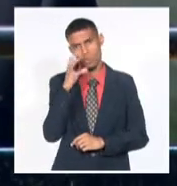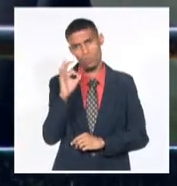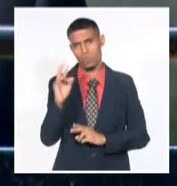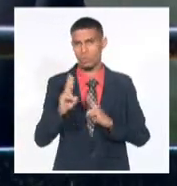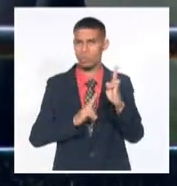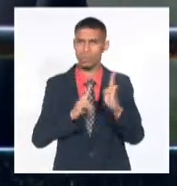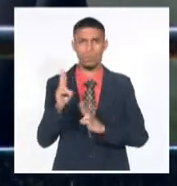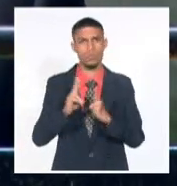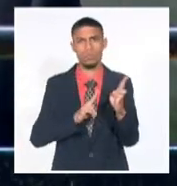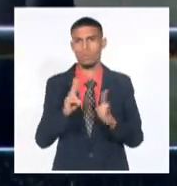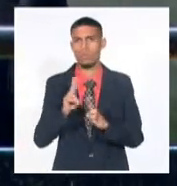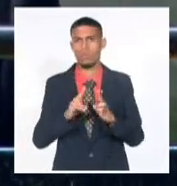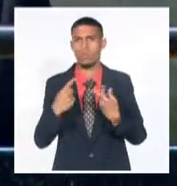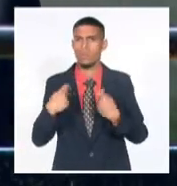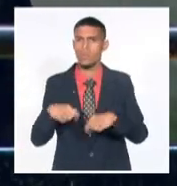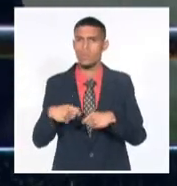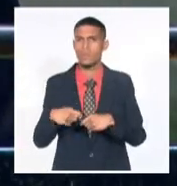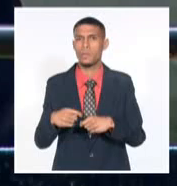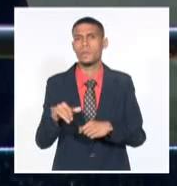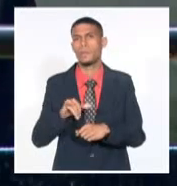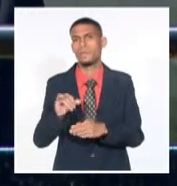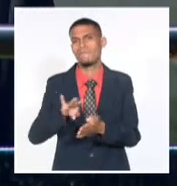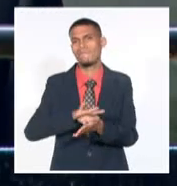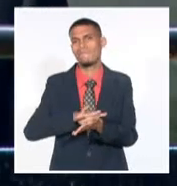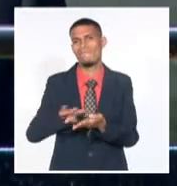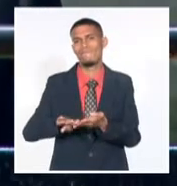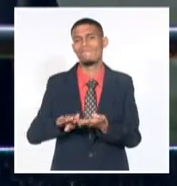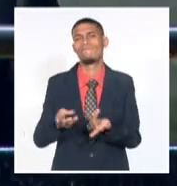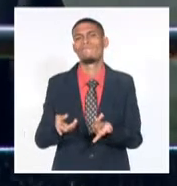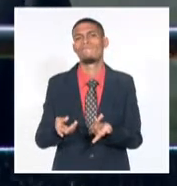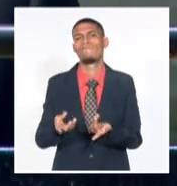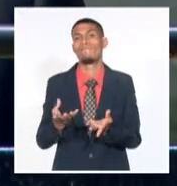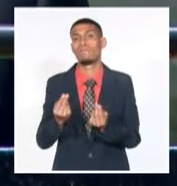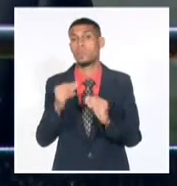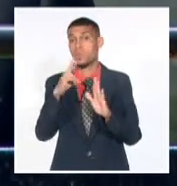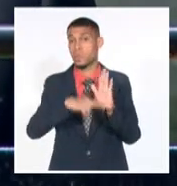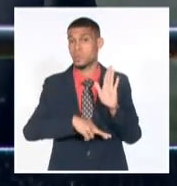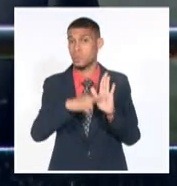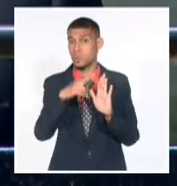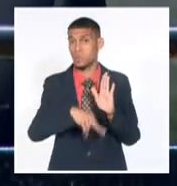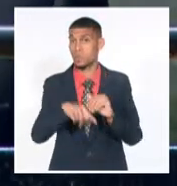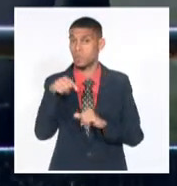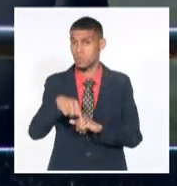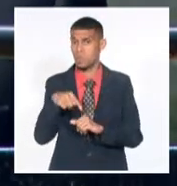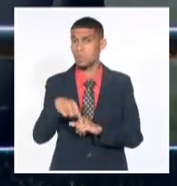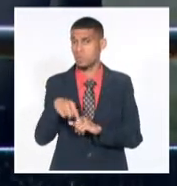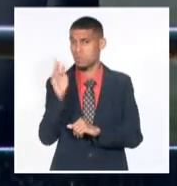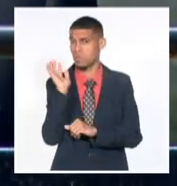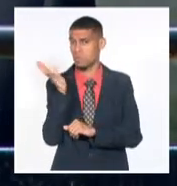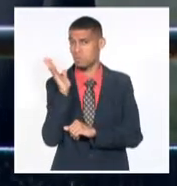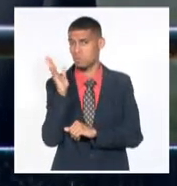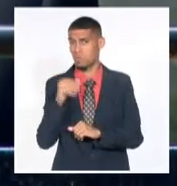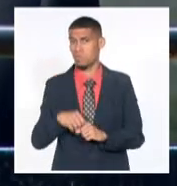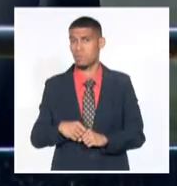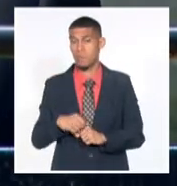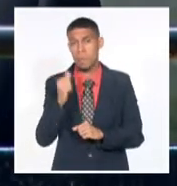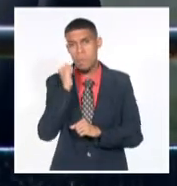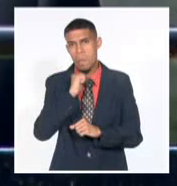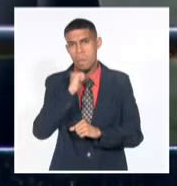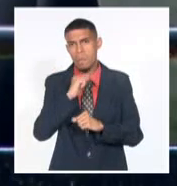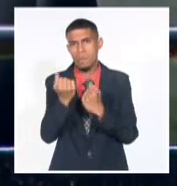que se ignoren impunemente las sucesivas resoluciones de este foro, el más democrático